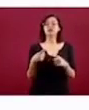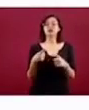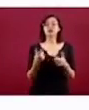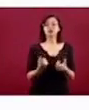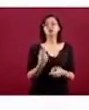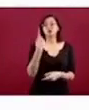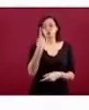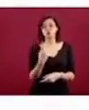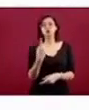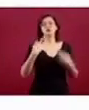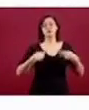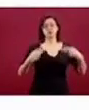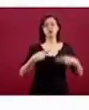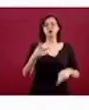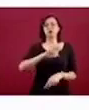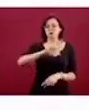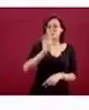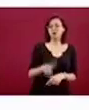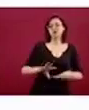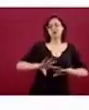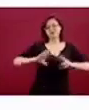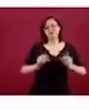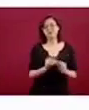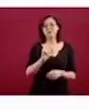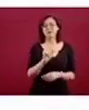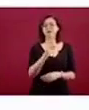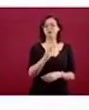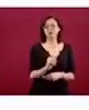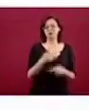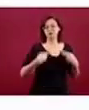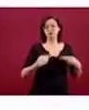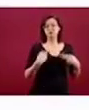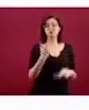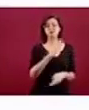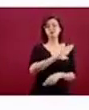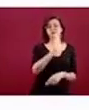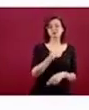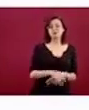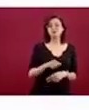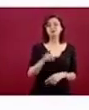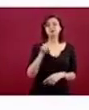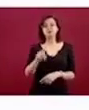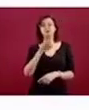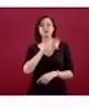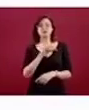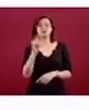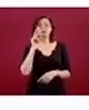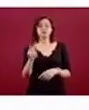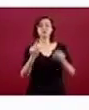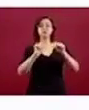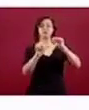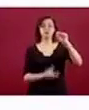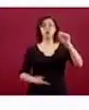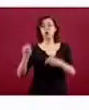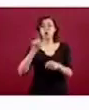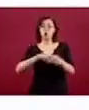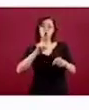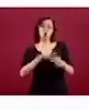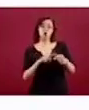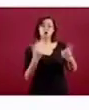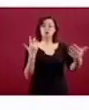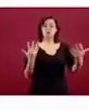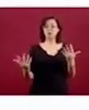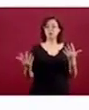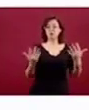una totalidad de 29. Y pueden ver ustedes la distribución en una escala de colores en el mapa, en